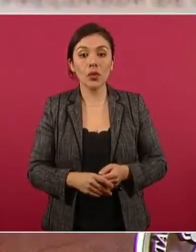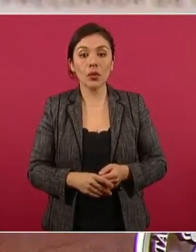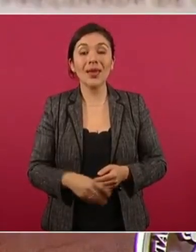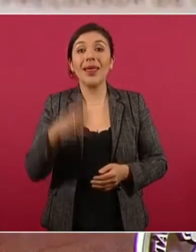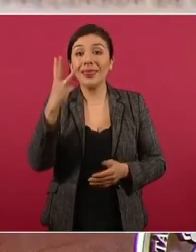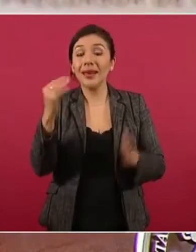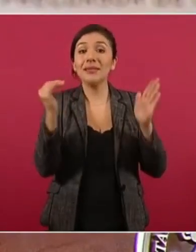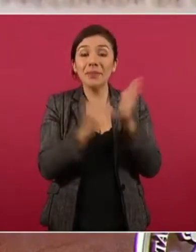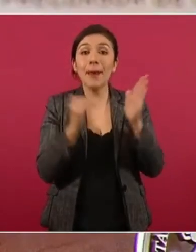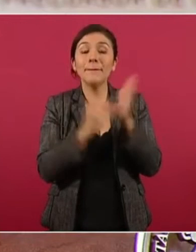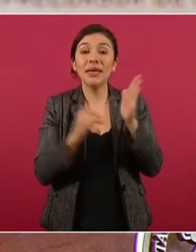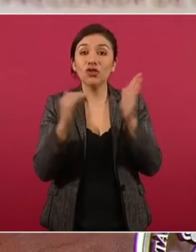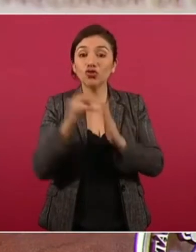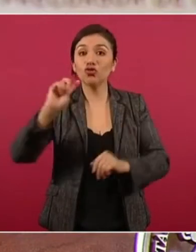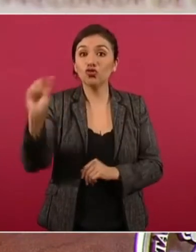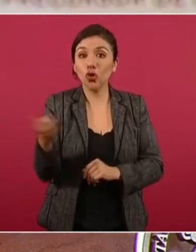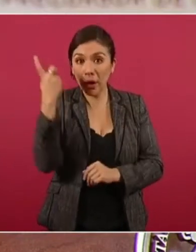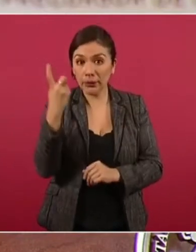$3,000 millones